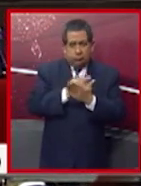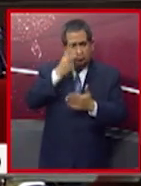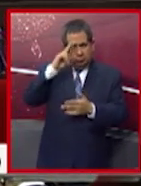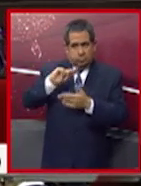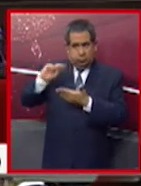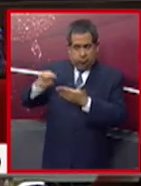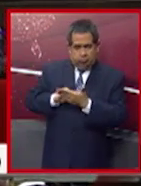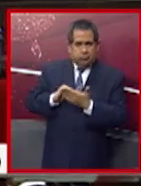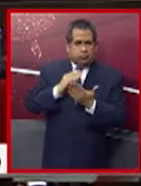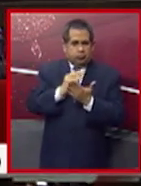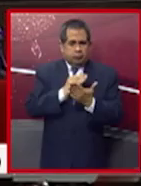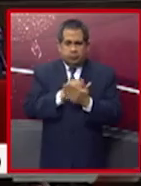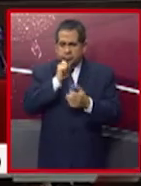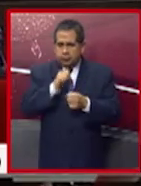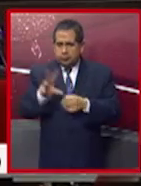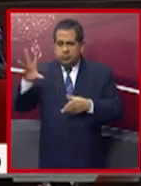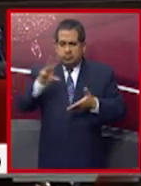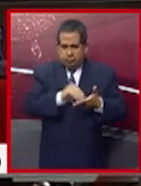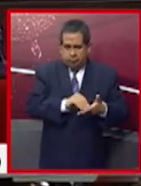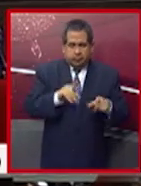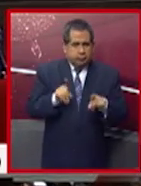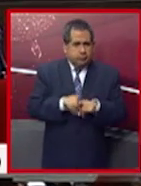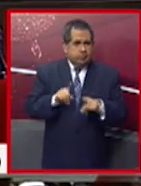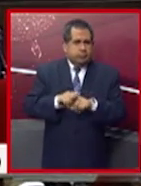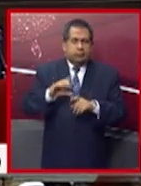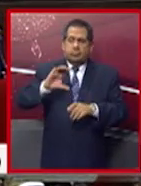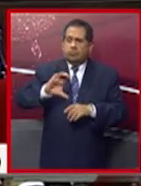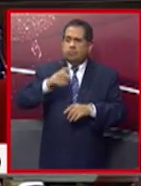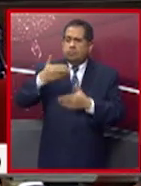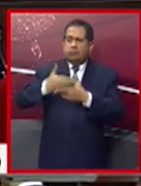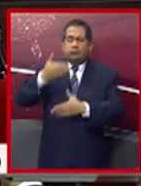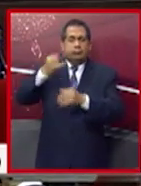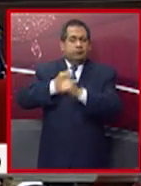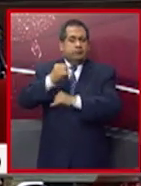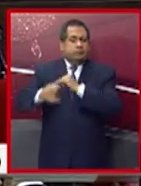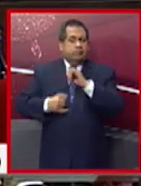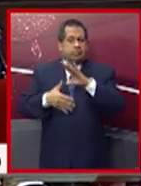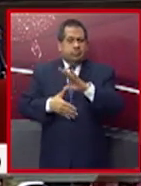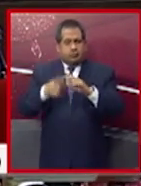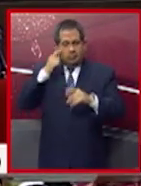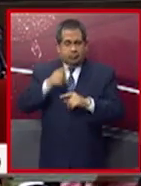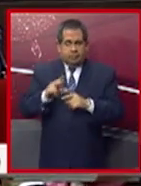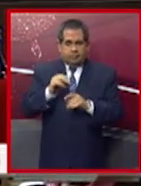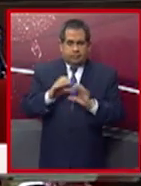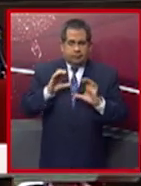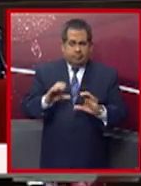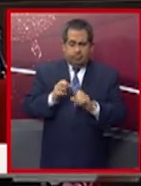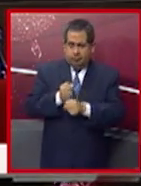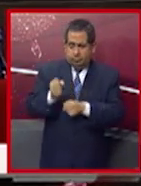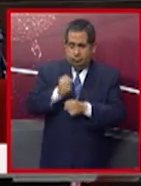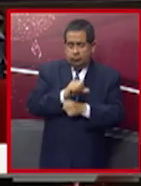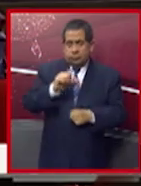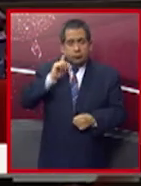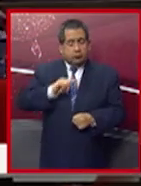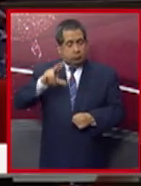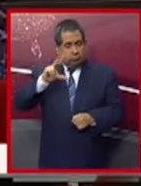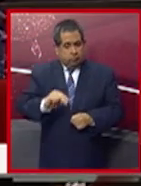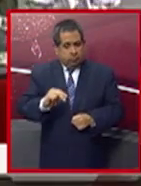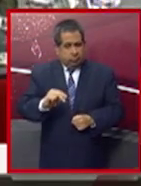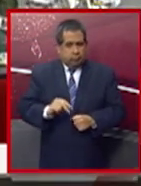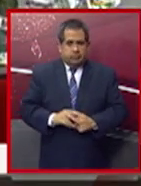también reúne las recomendaciones de la Convención Interamericana para la Erradicación de la Violencia en contra de las